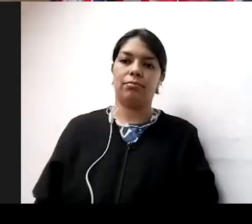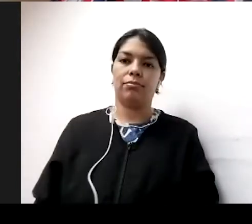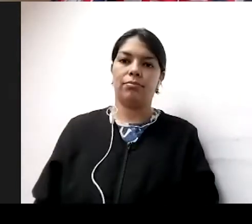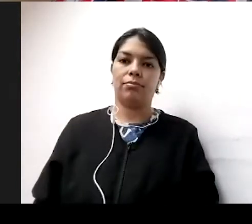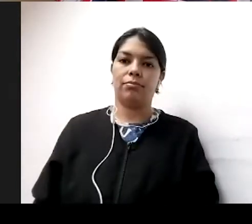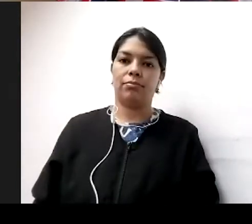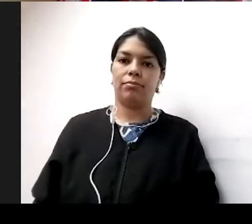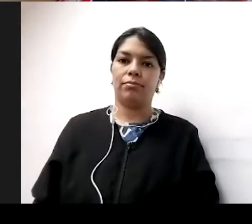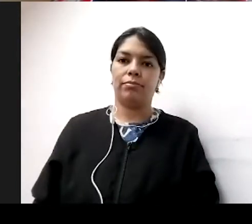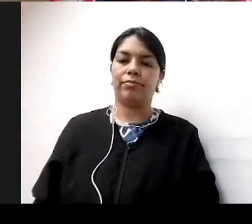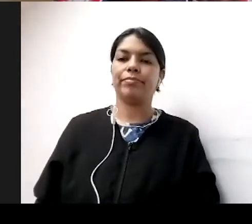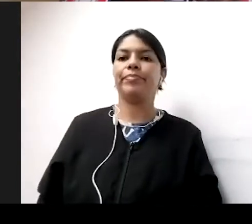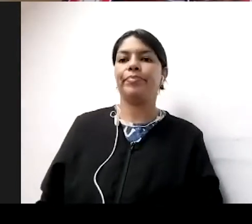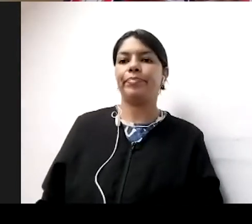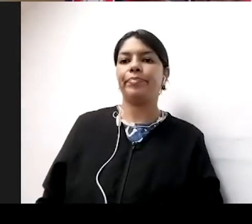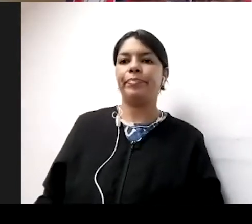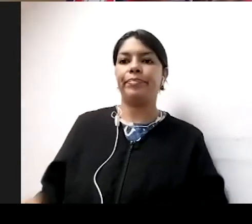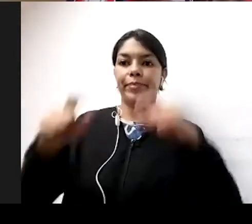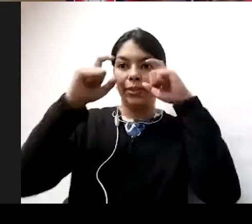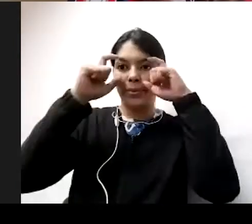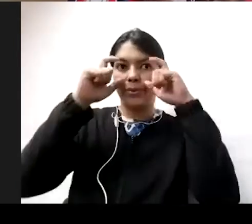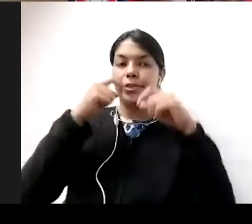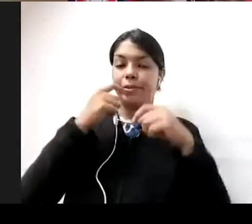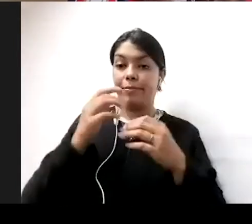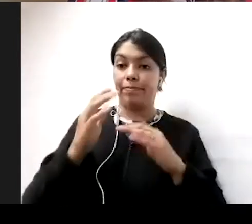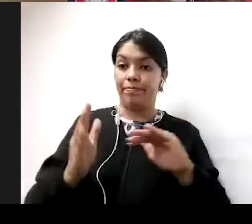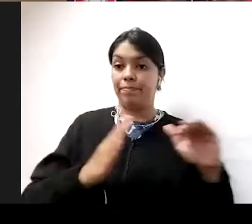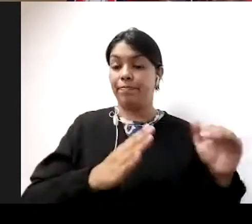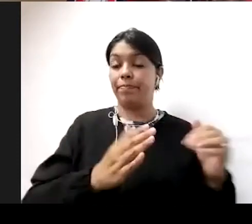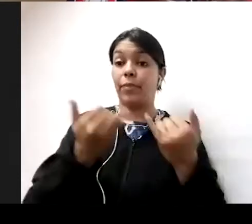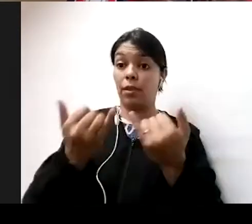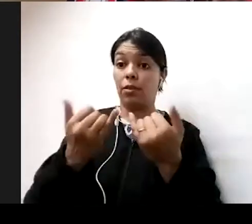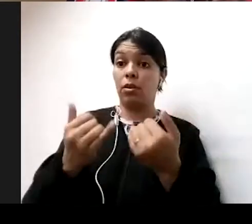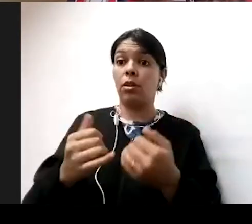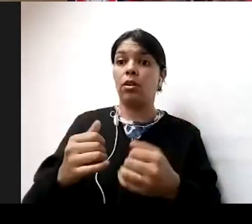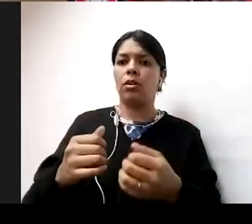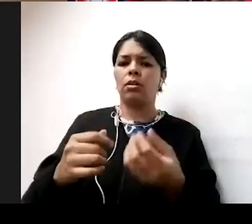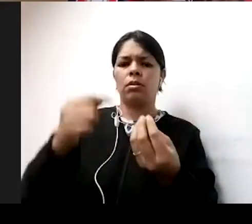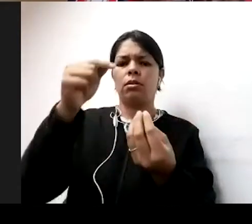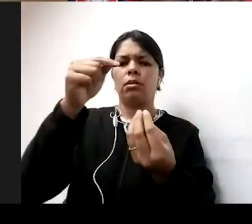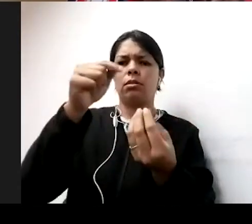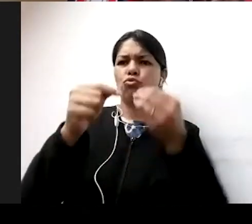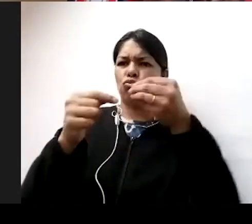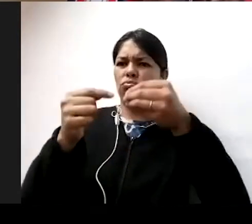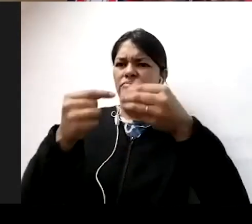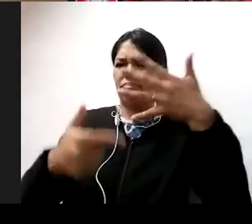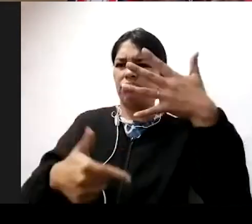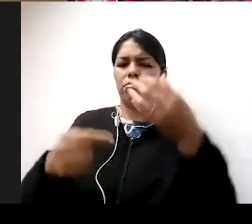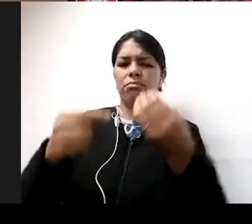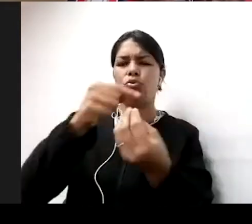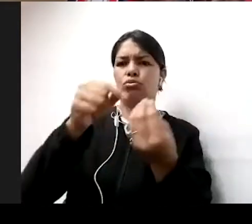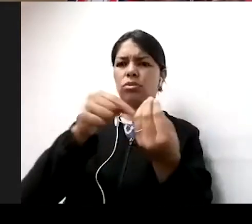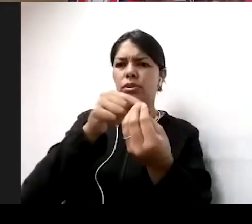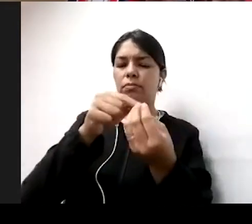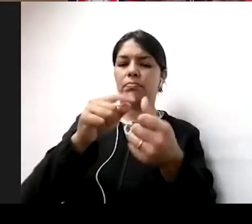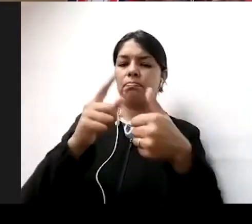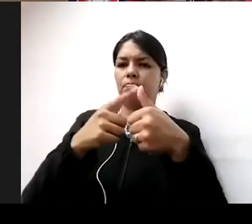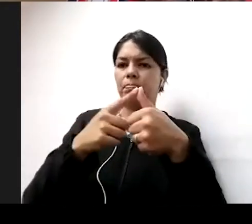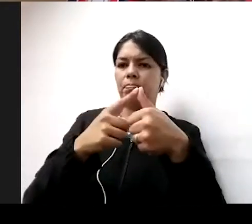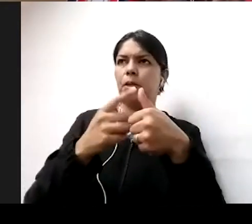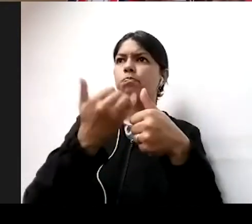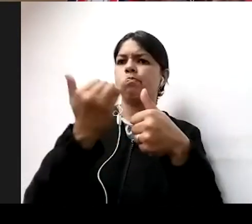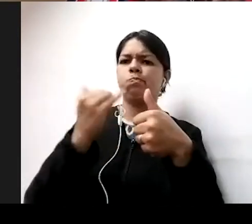A continuación, hablaremos de las sustancias que podemos encontrar en nuestra sociedad. La primera es la marihuana, una